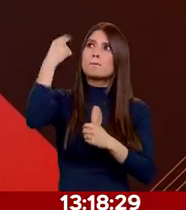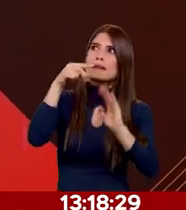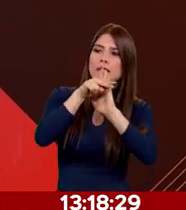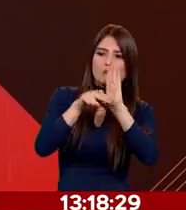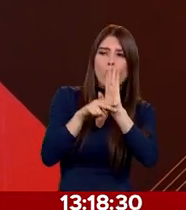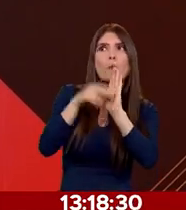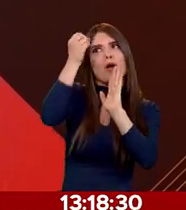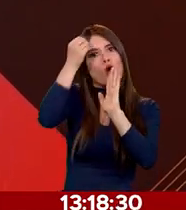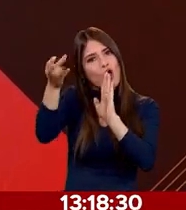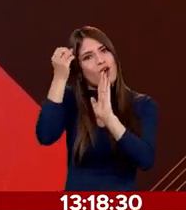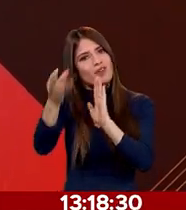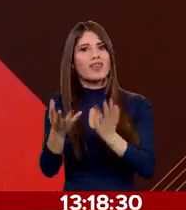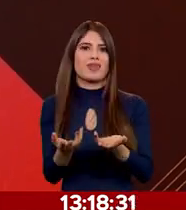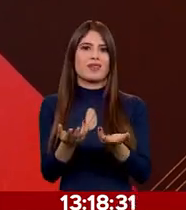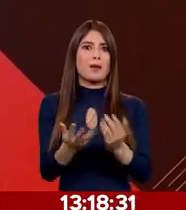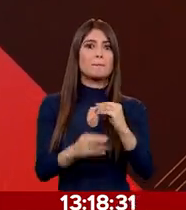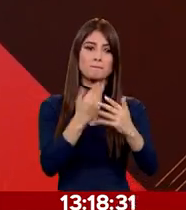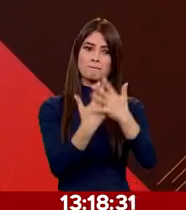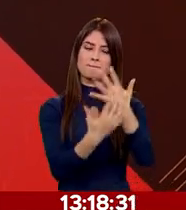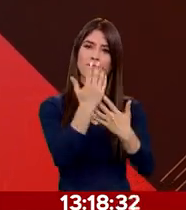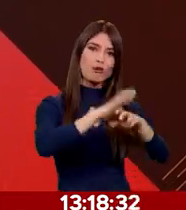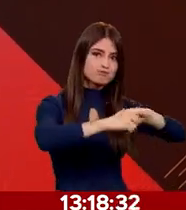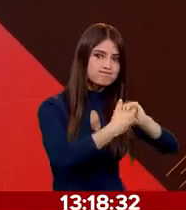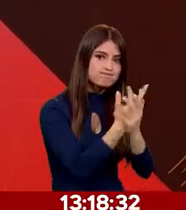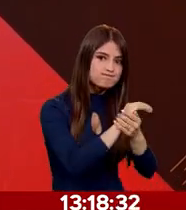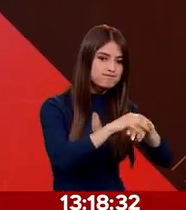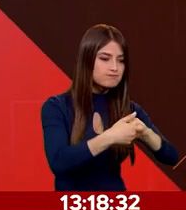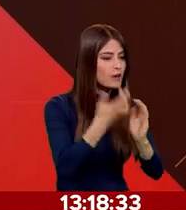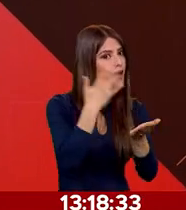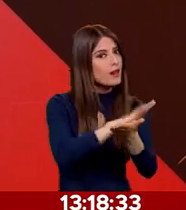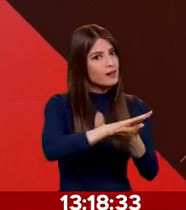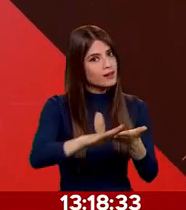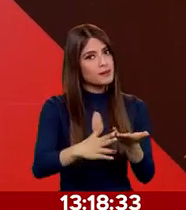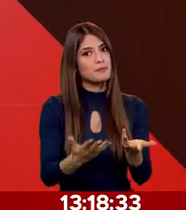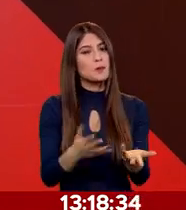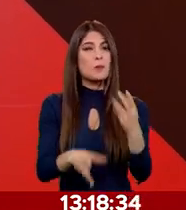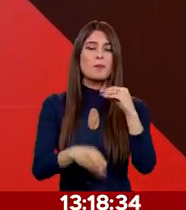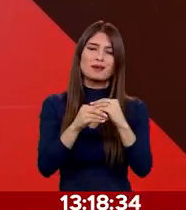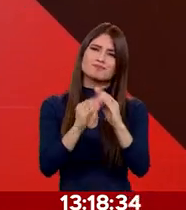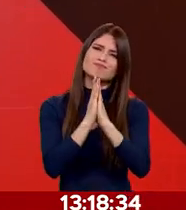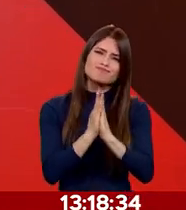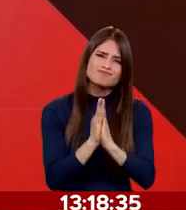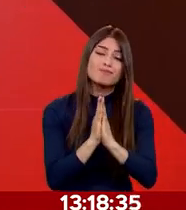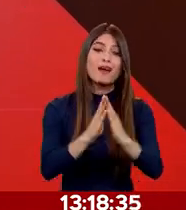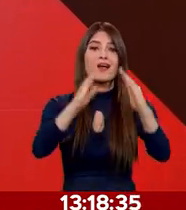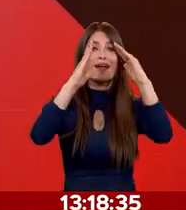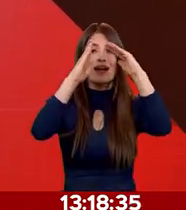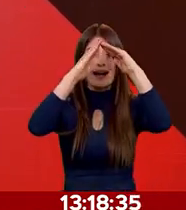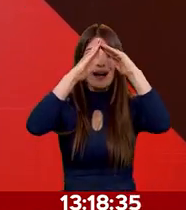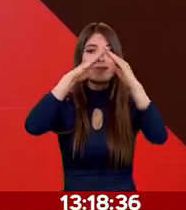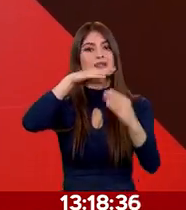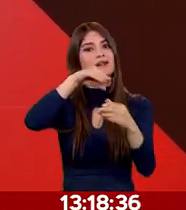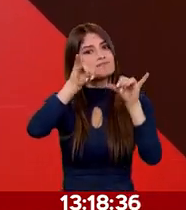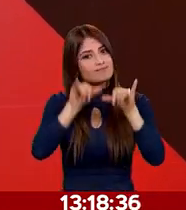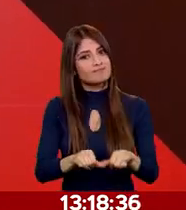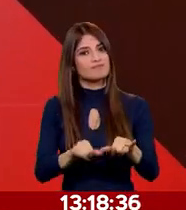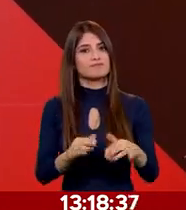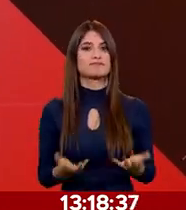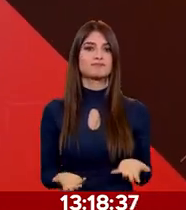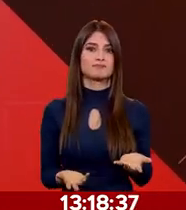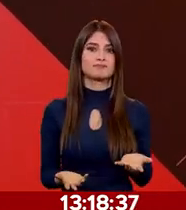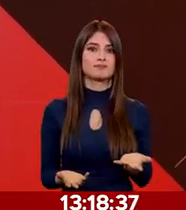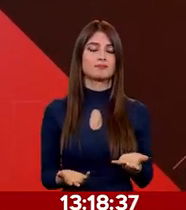manos a quedarnos sobre todo sobre todo a quedarnos en casa y mientras lo hacemos pues disfrutar